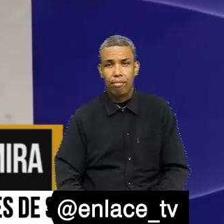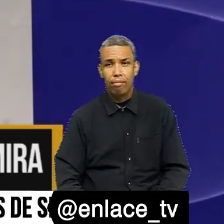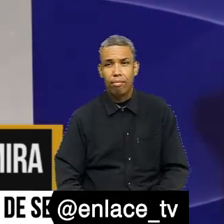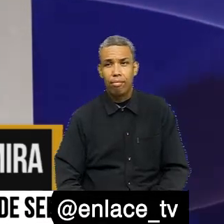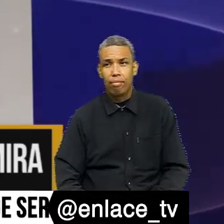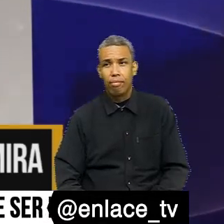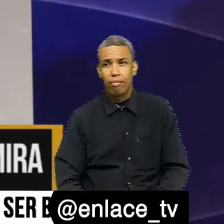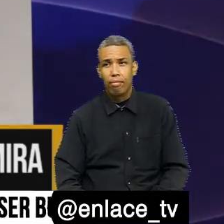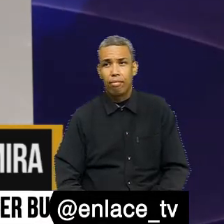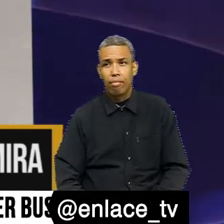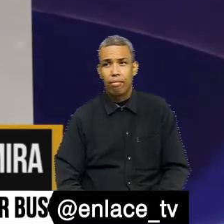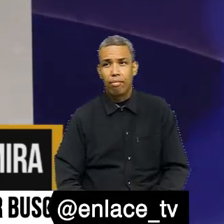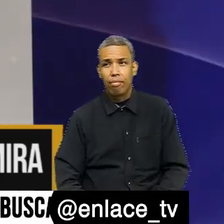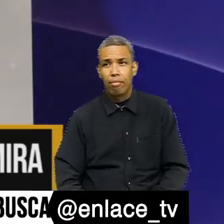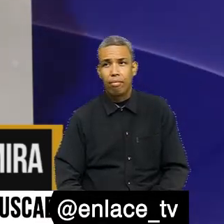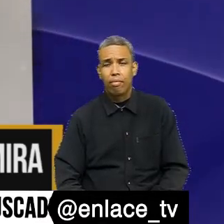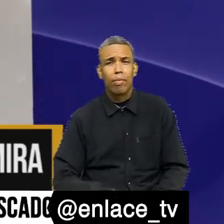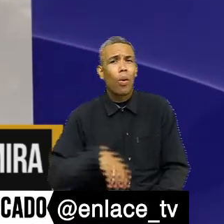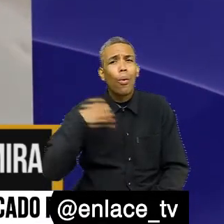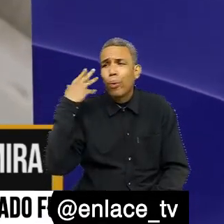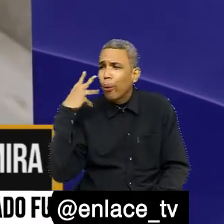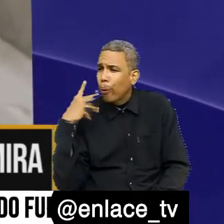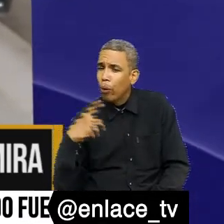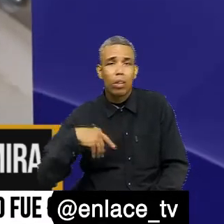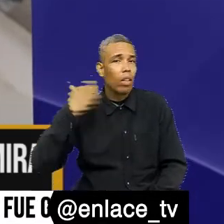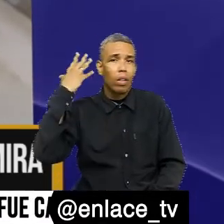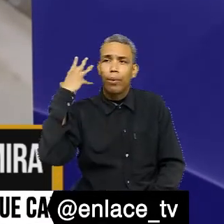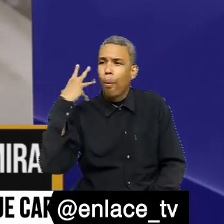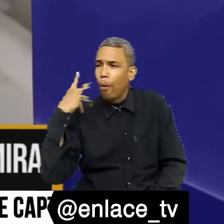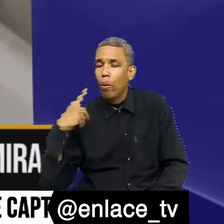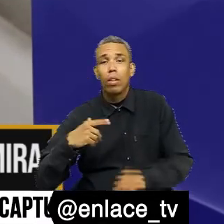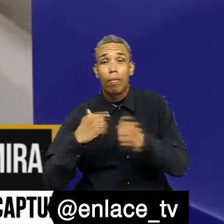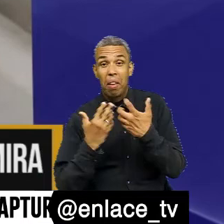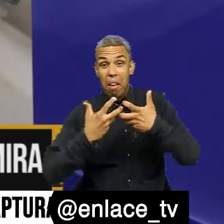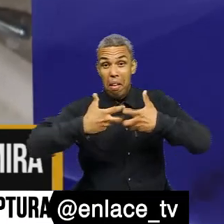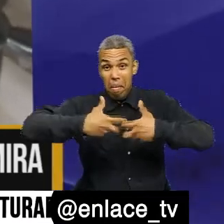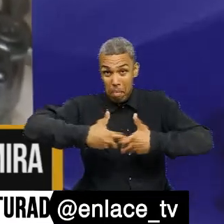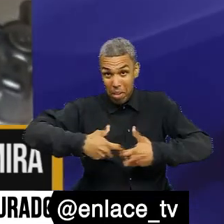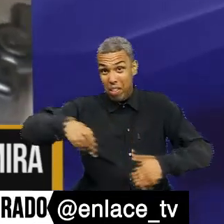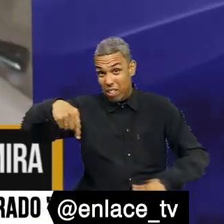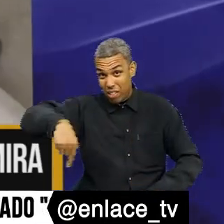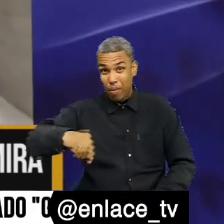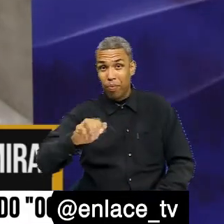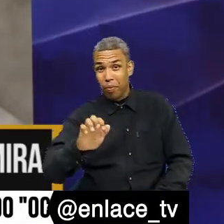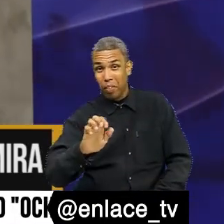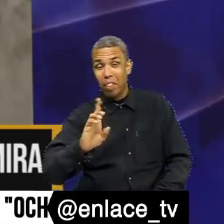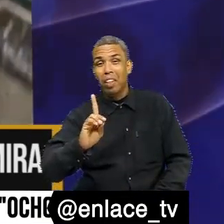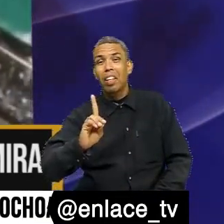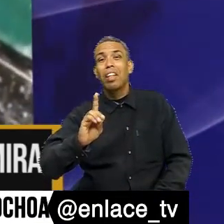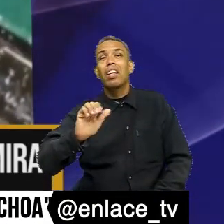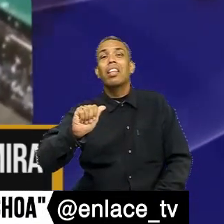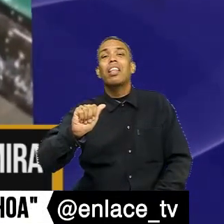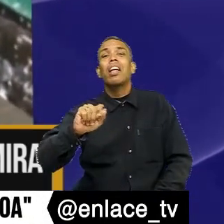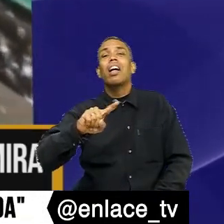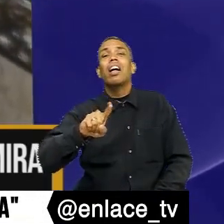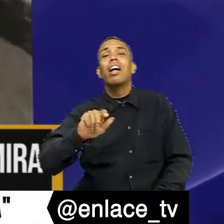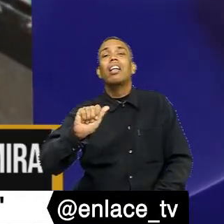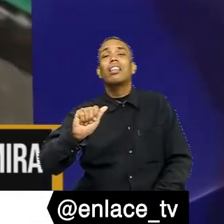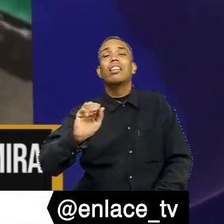Y así nos tiene todo el día esta empresa de asado. Así hemos convivir con este